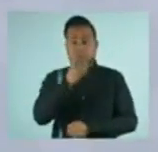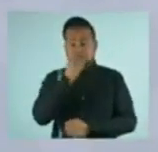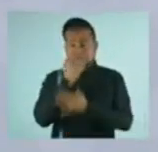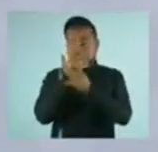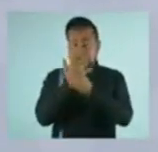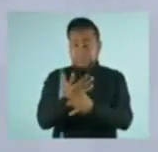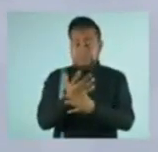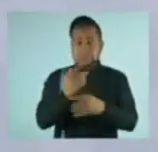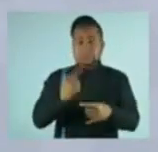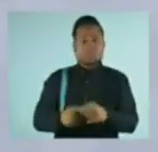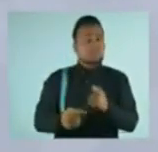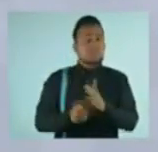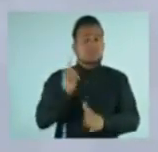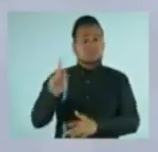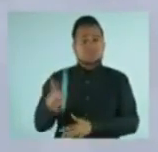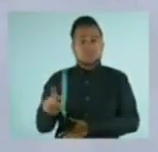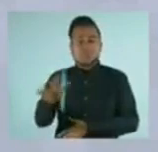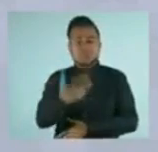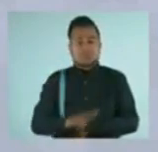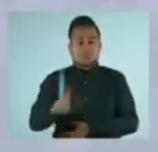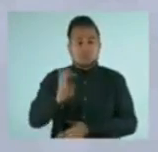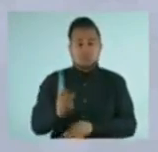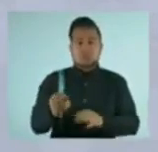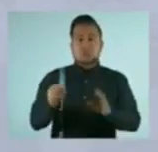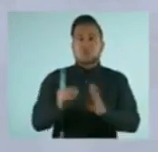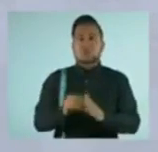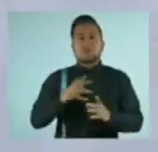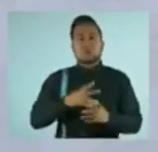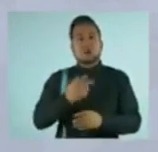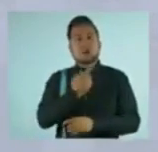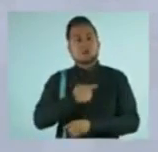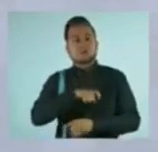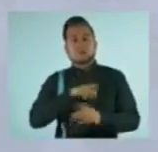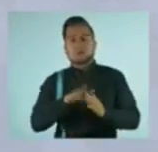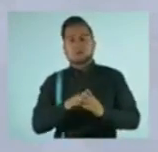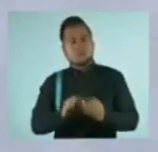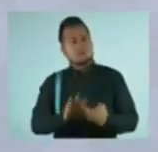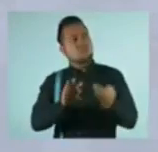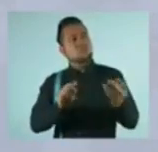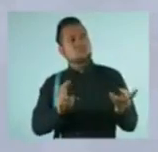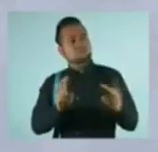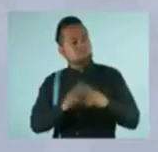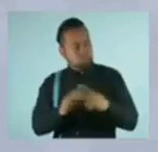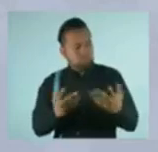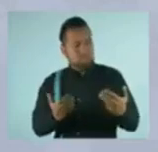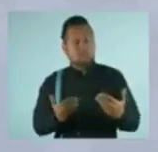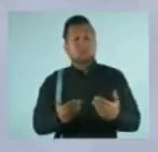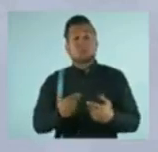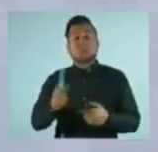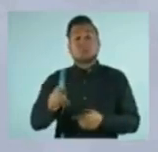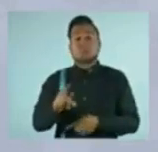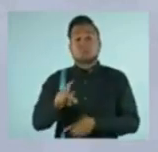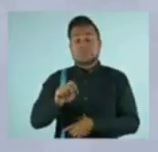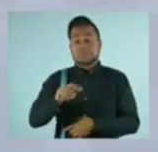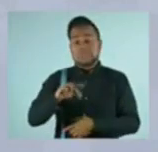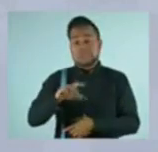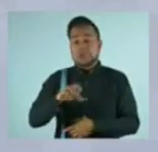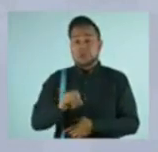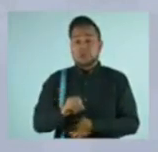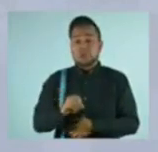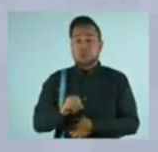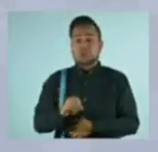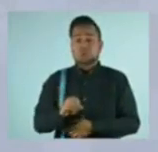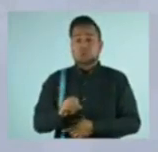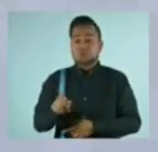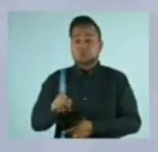fue el primer pueblo que se rebeló ante el conquistador español. San Mateo tiene, por ejemplo,